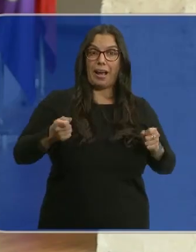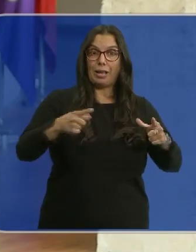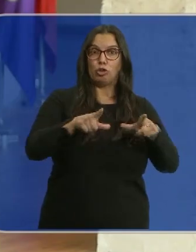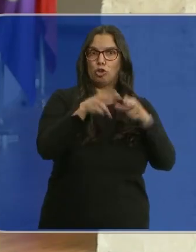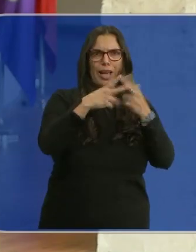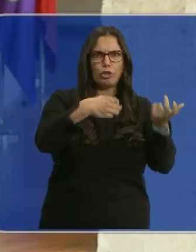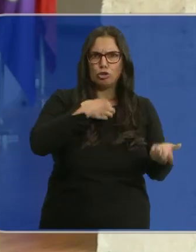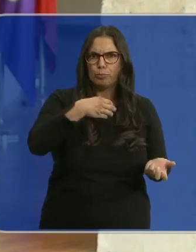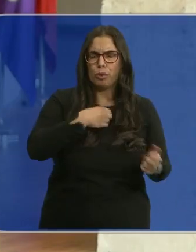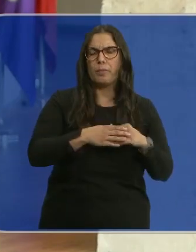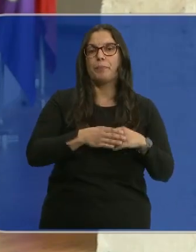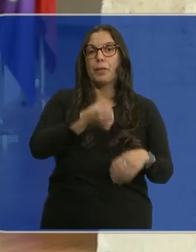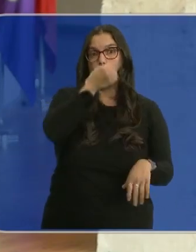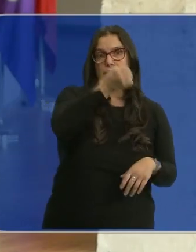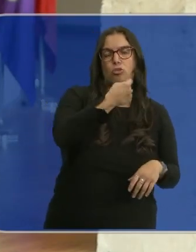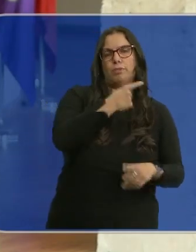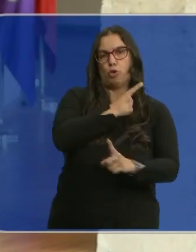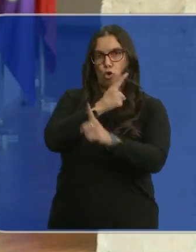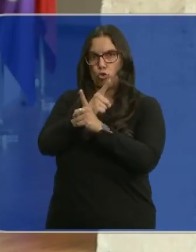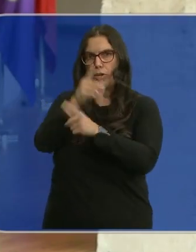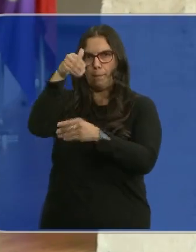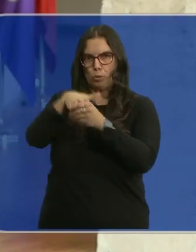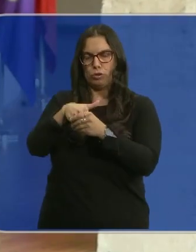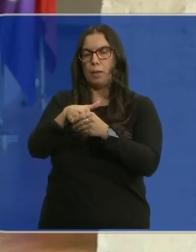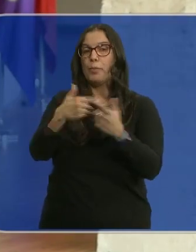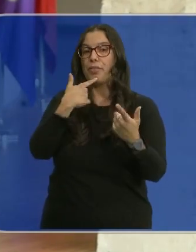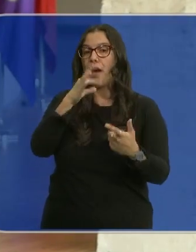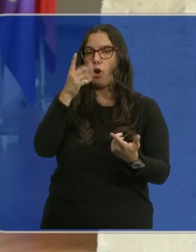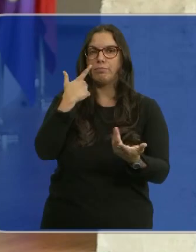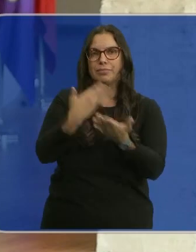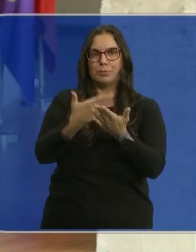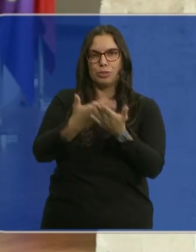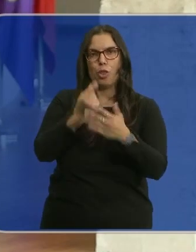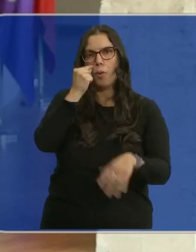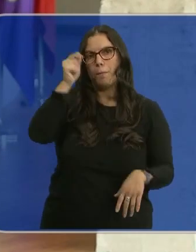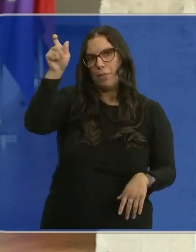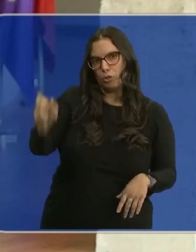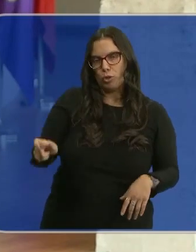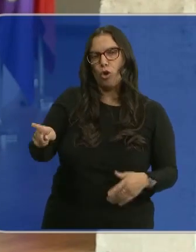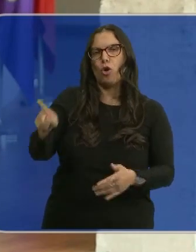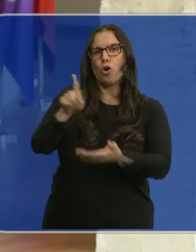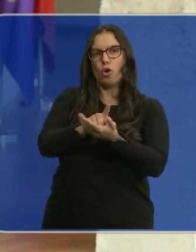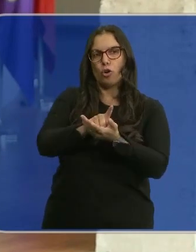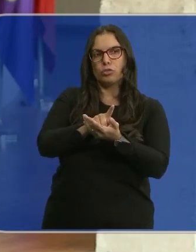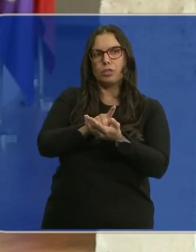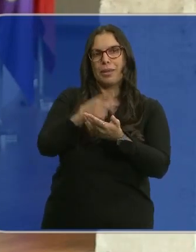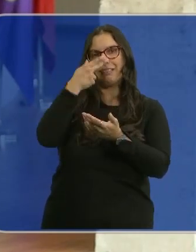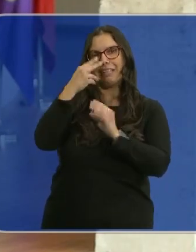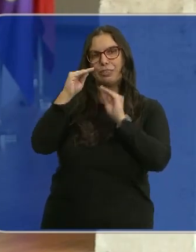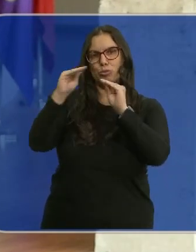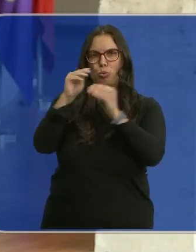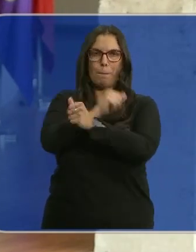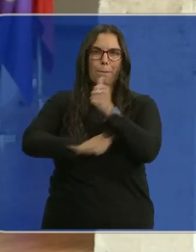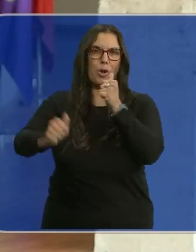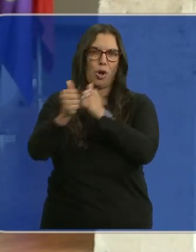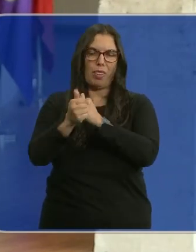parte, el PSOE, que es quien ha votado en contra, ha dicho que ahora queda demostrado que Mañueco vuelve a anteponer sus intereses a